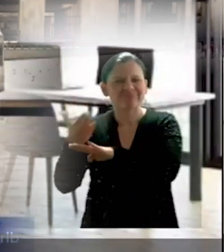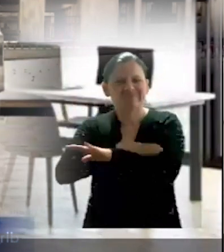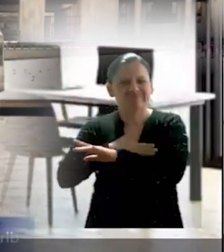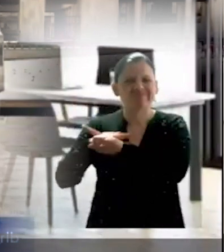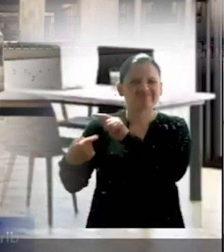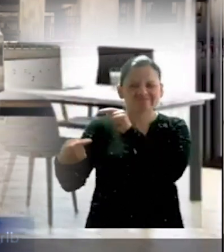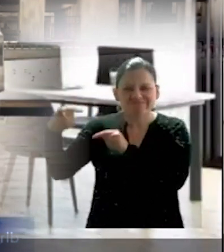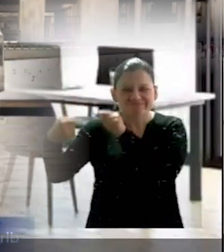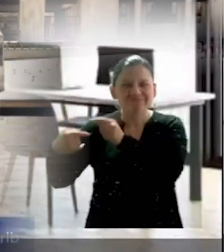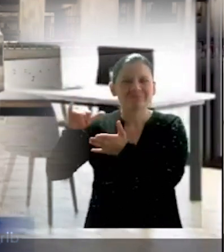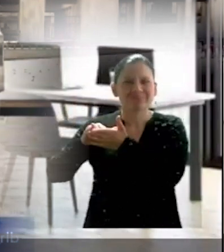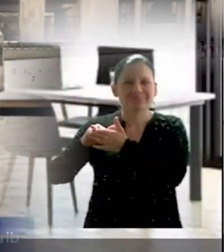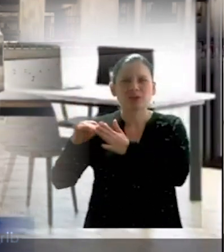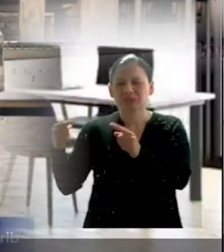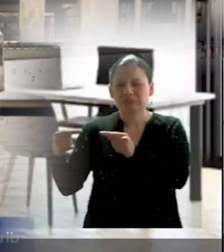trenes,